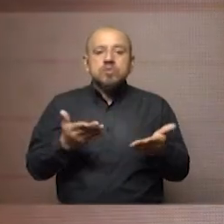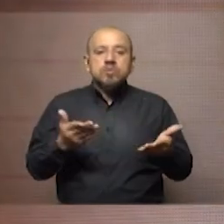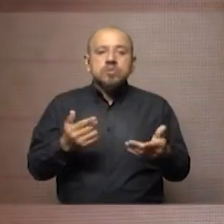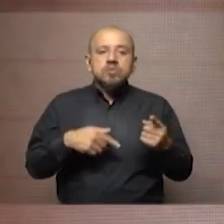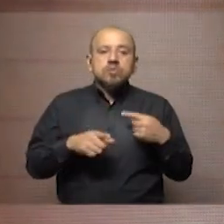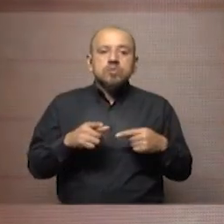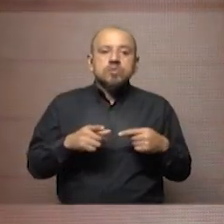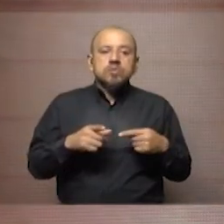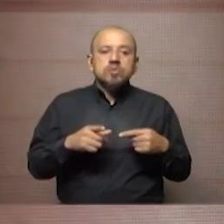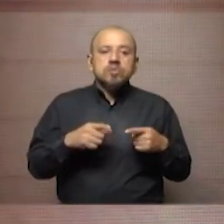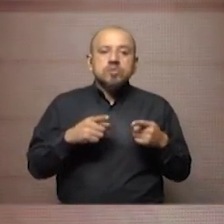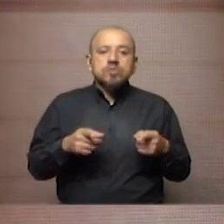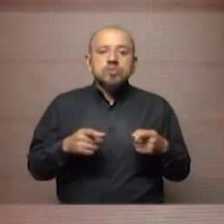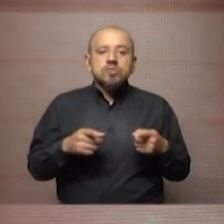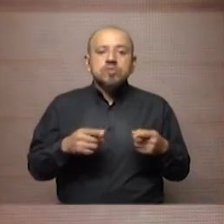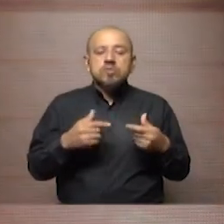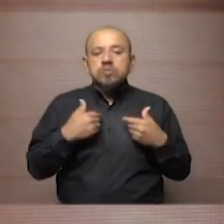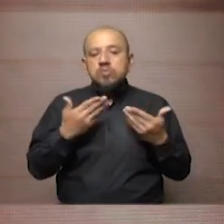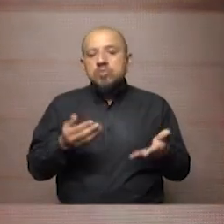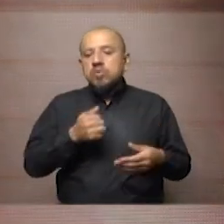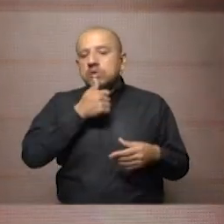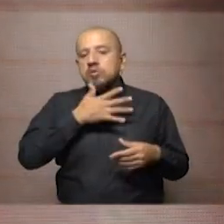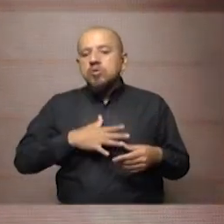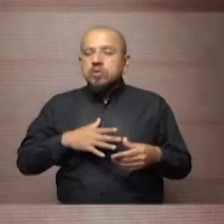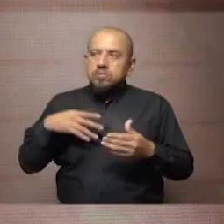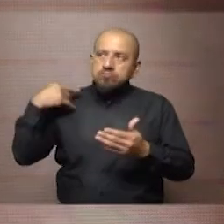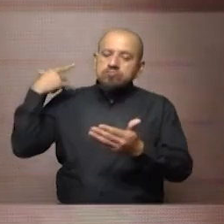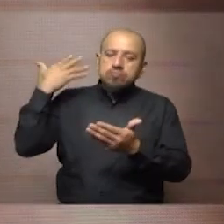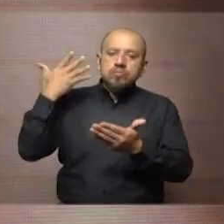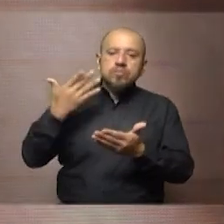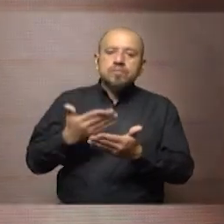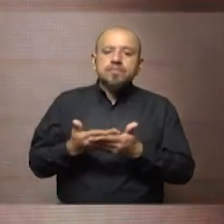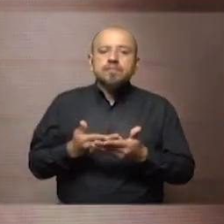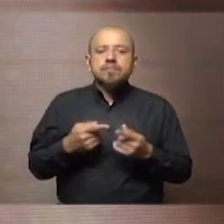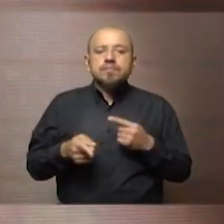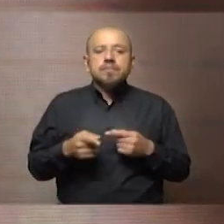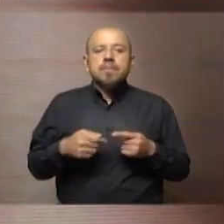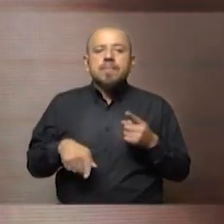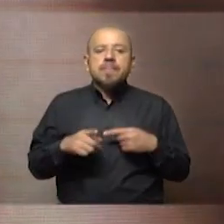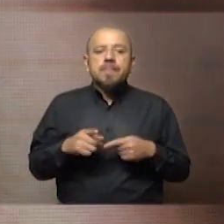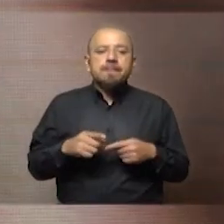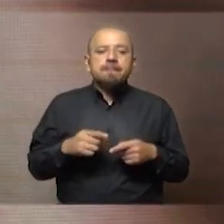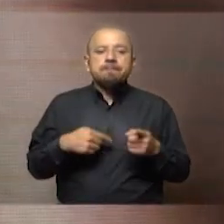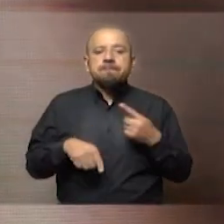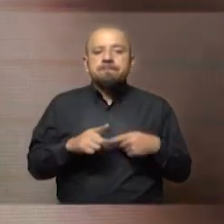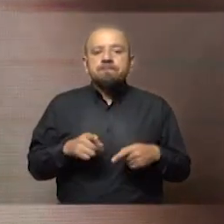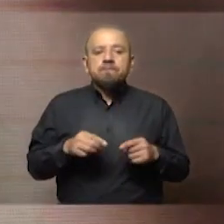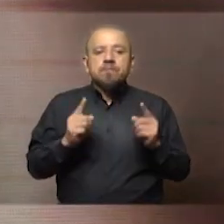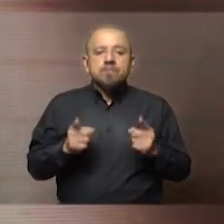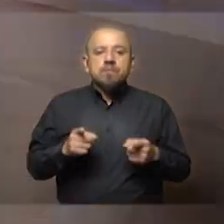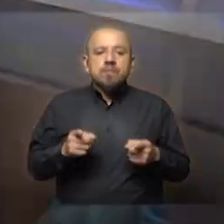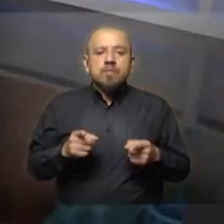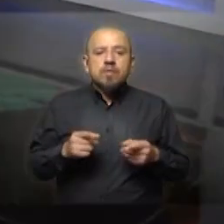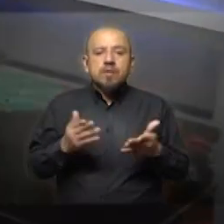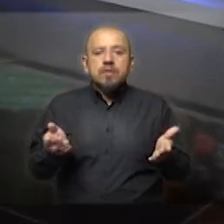de sus linajes digamos en en tareas concretas pero las coloca también como en